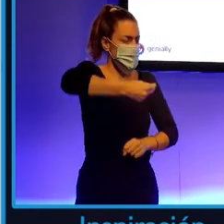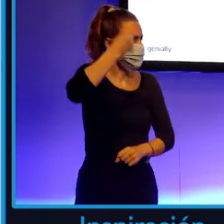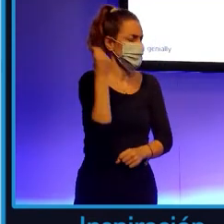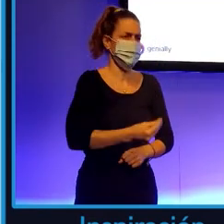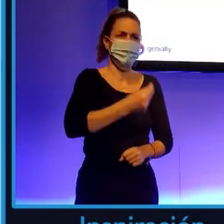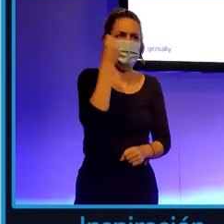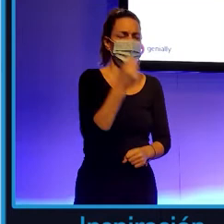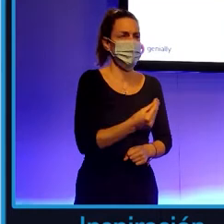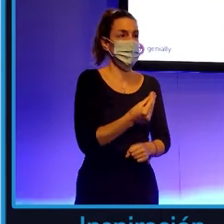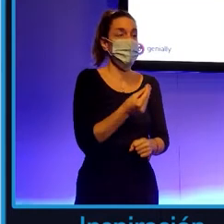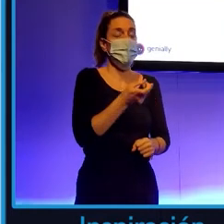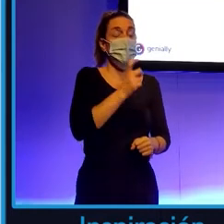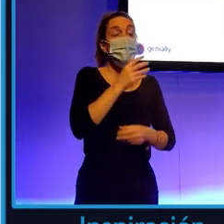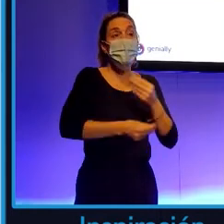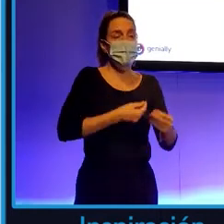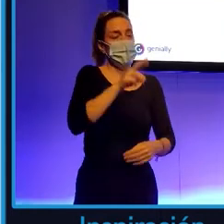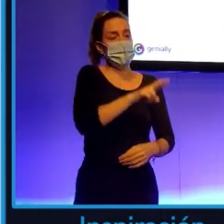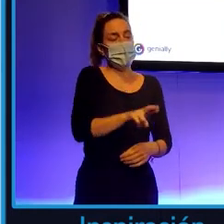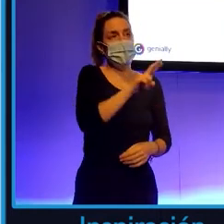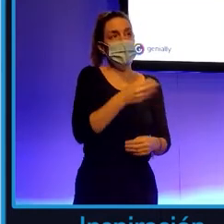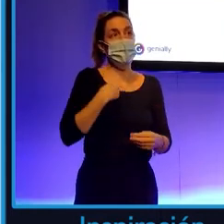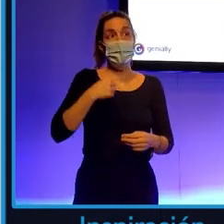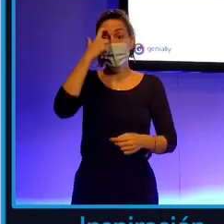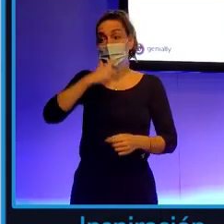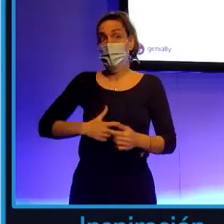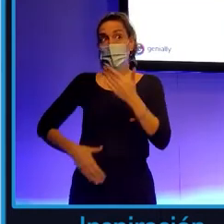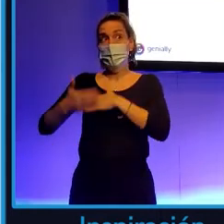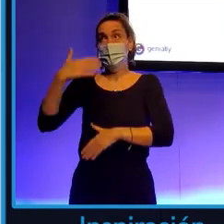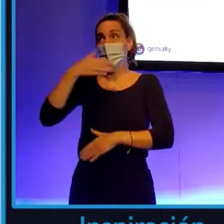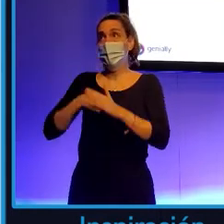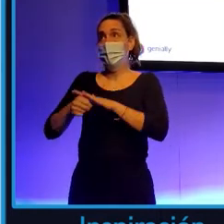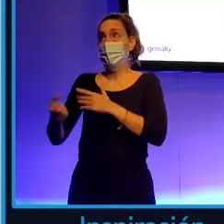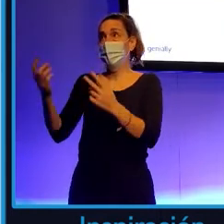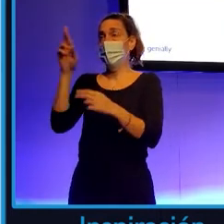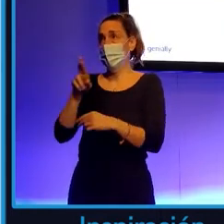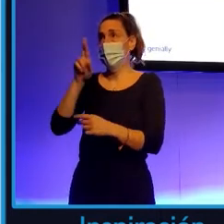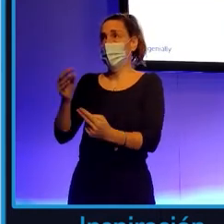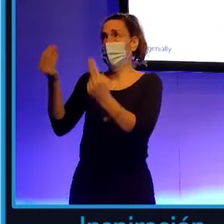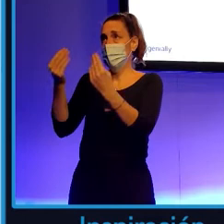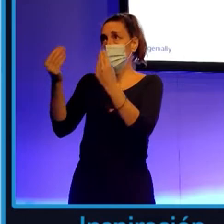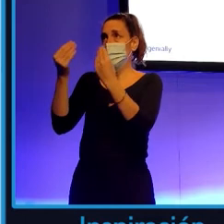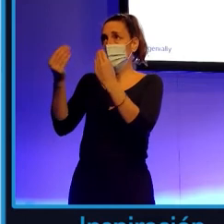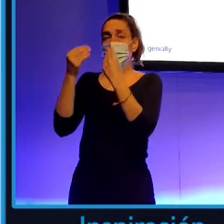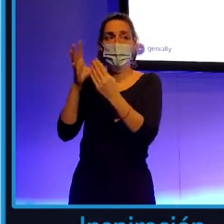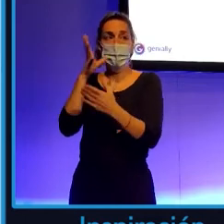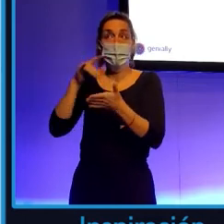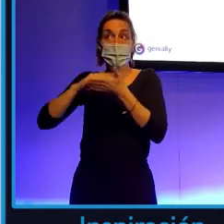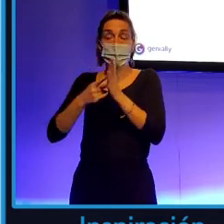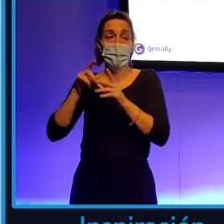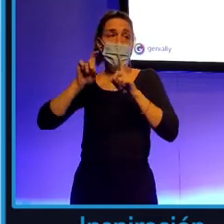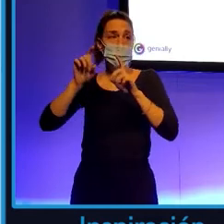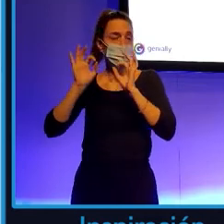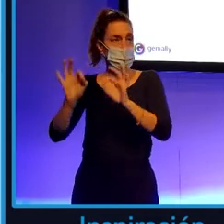es además repetitivo el que además nos han enseñado a nosotros a hacer o sea nuestro sistema educativo igual que el mío